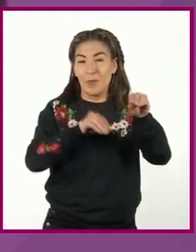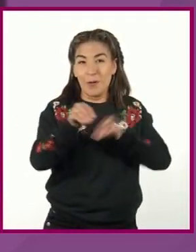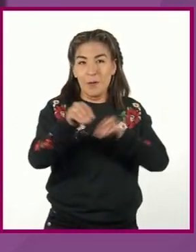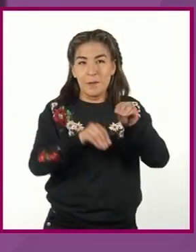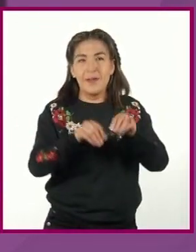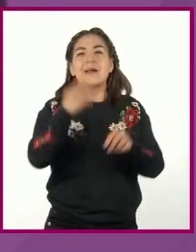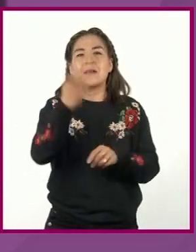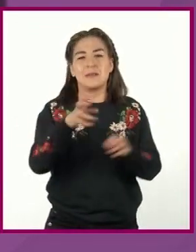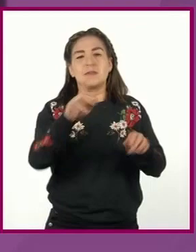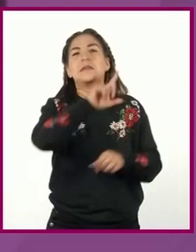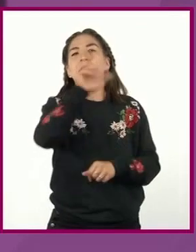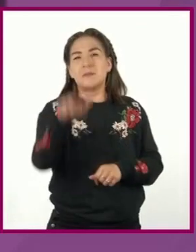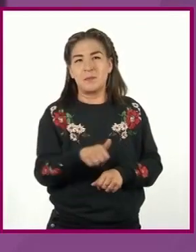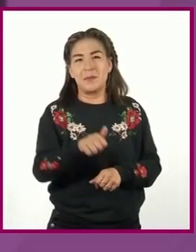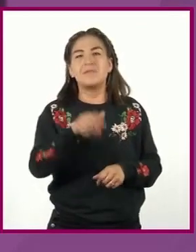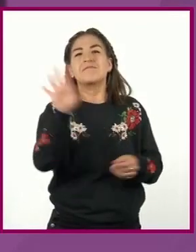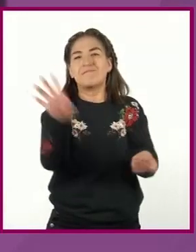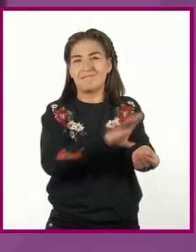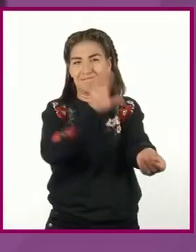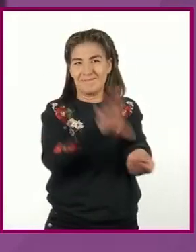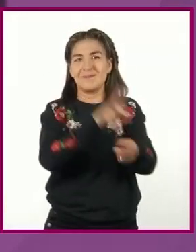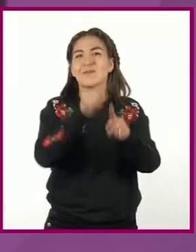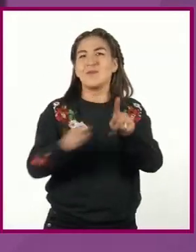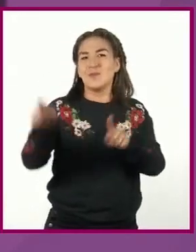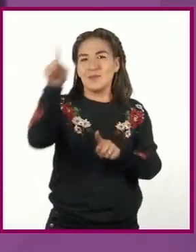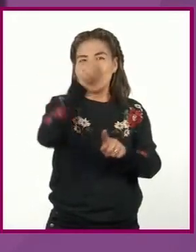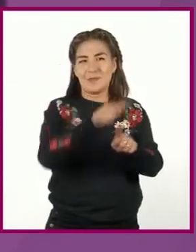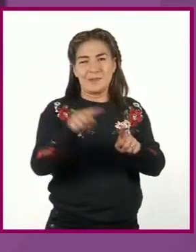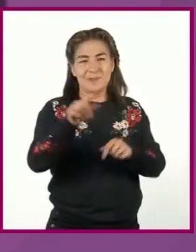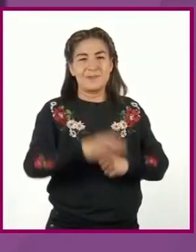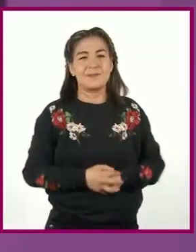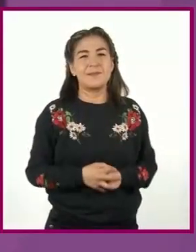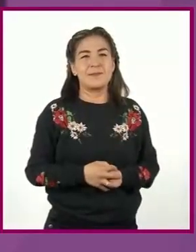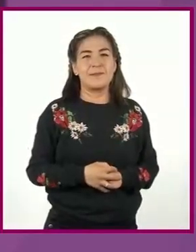y establecer así una corriente eléctrica.